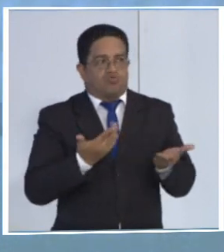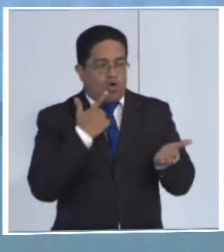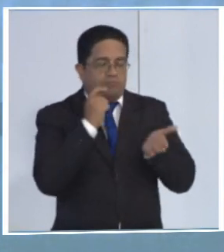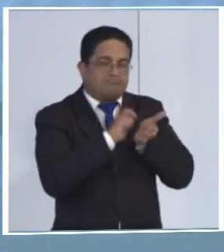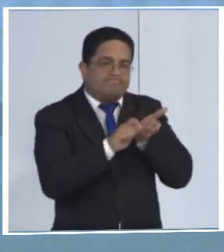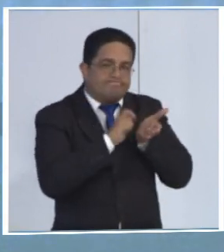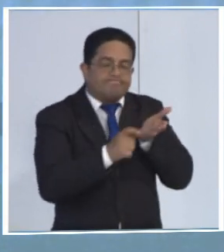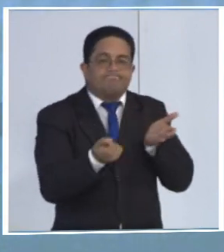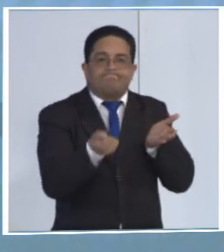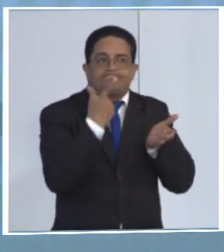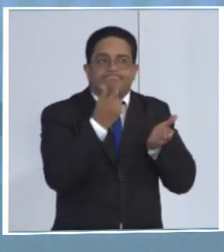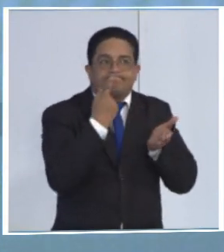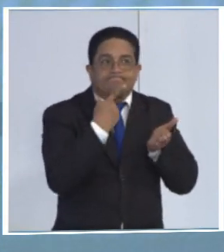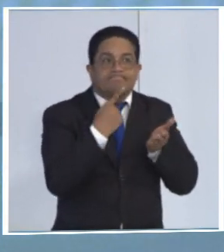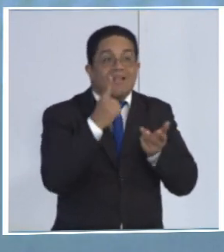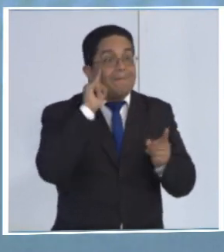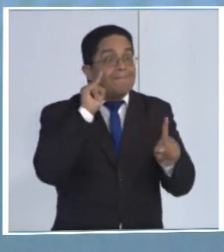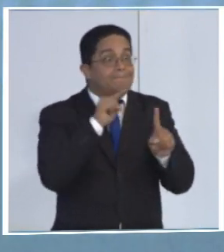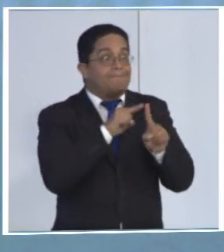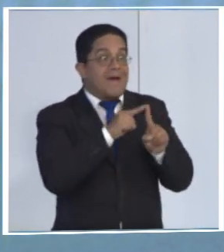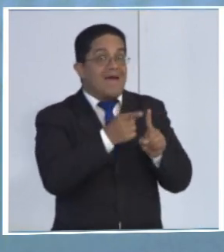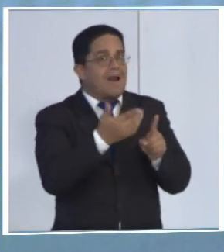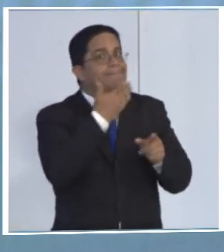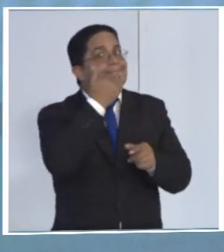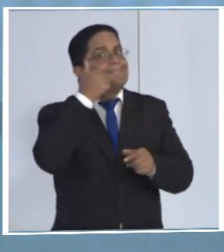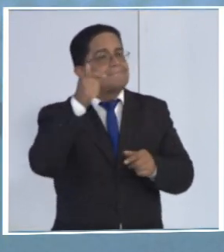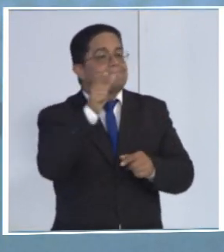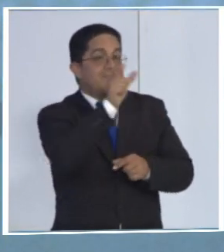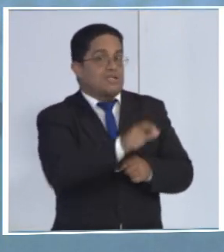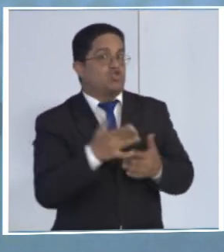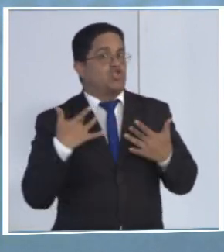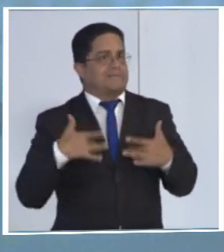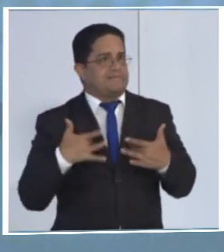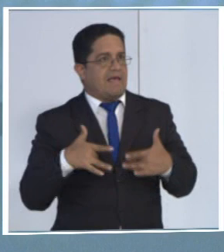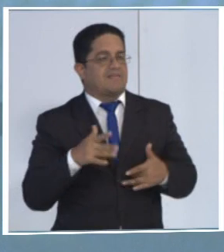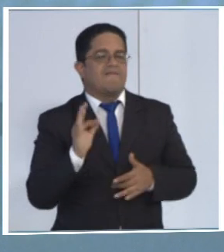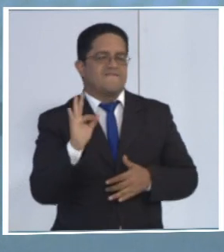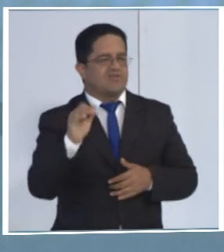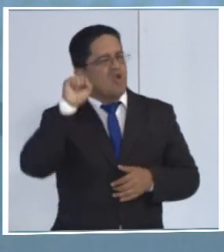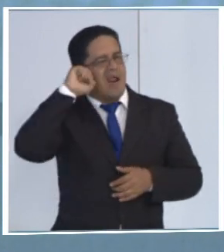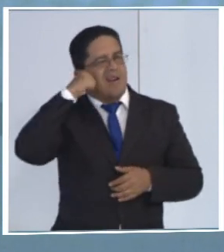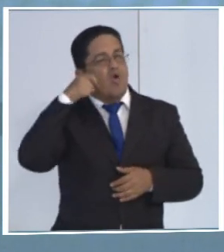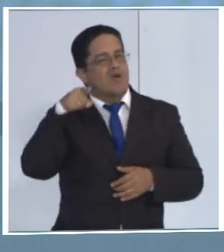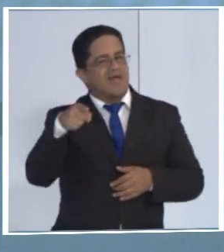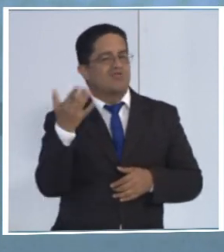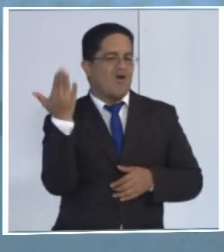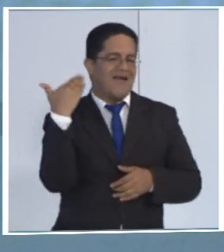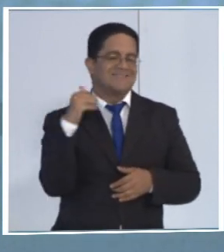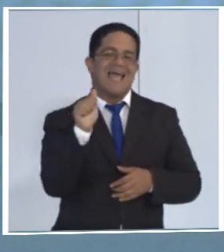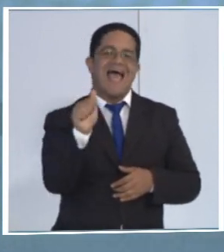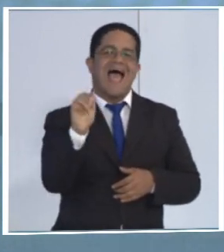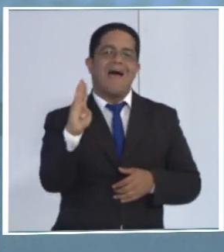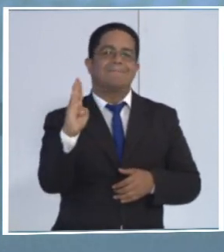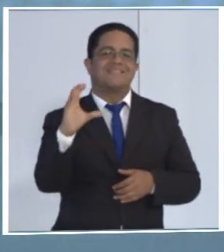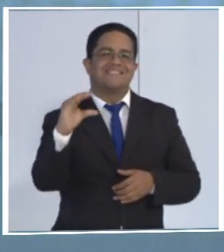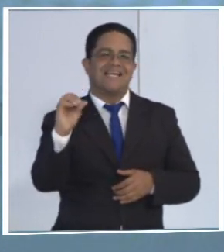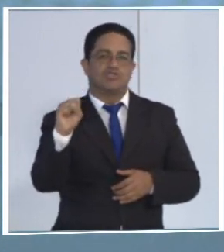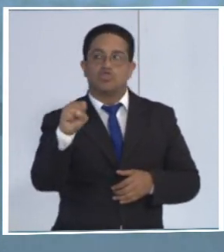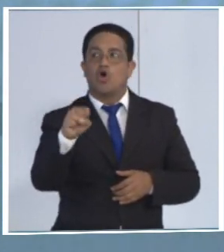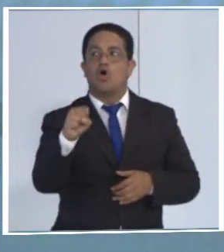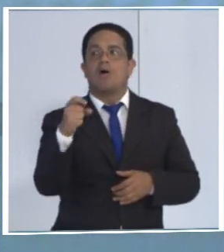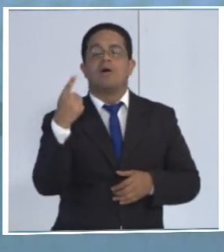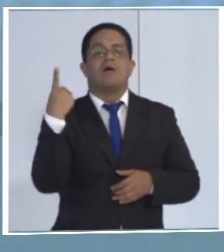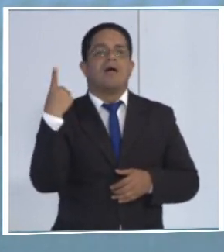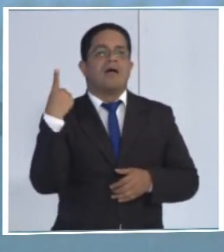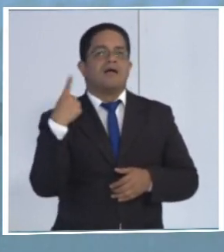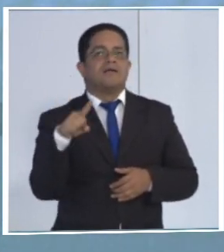asiento, antiinflamatorios, para mejorar la sintomatología de la fístula, recordando que esto es un absceso residual. Va a haber una cavidad de absceso